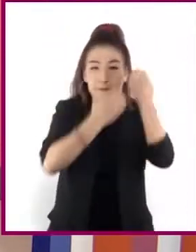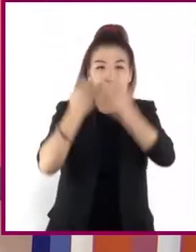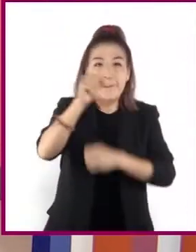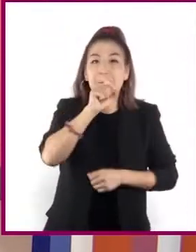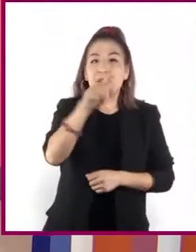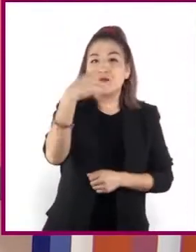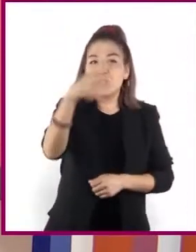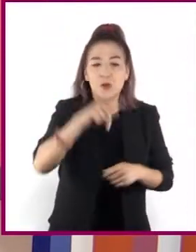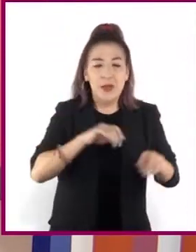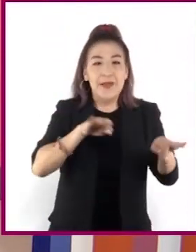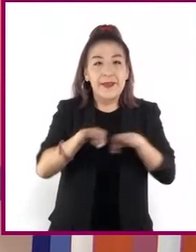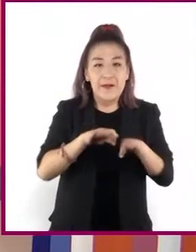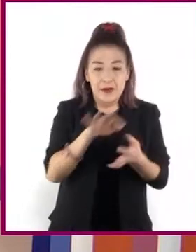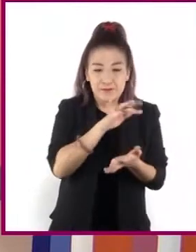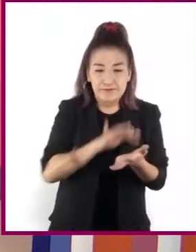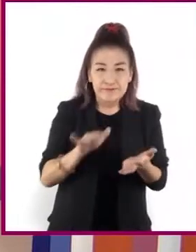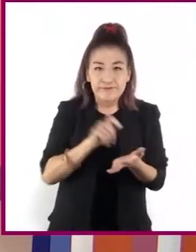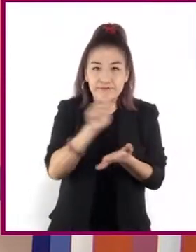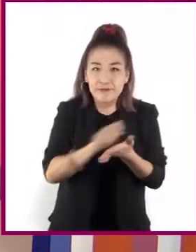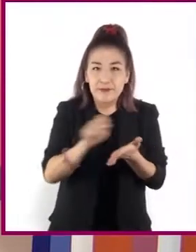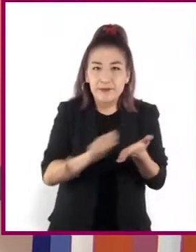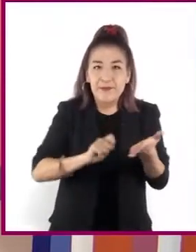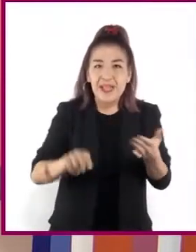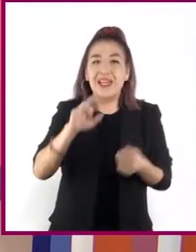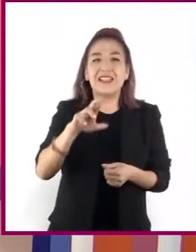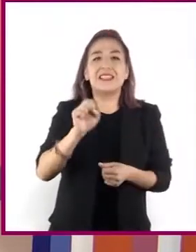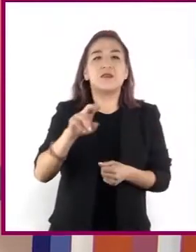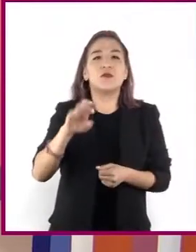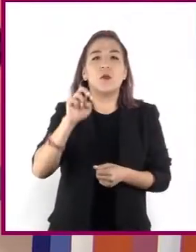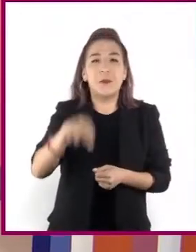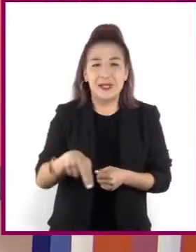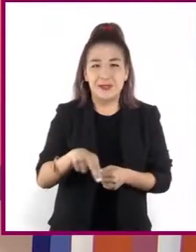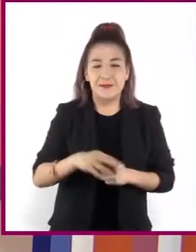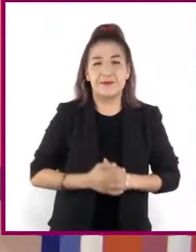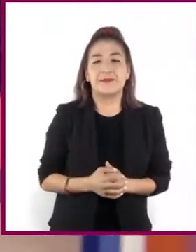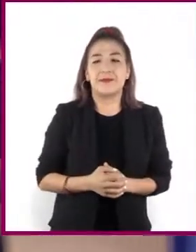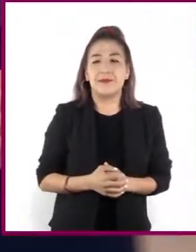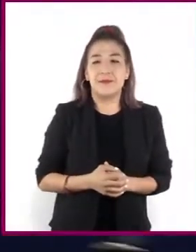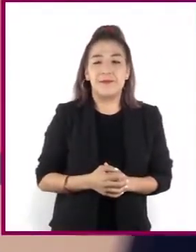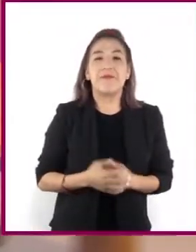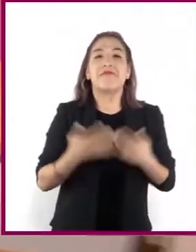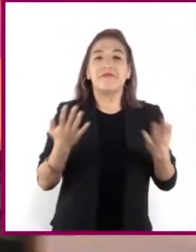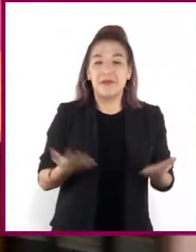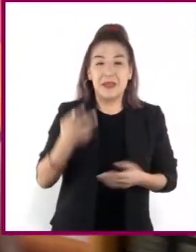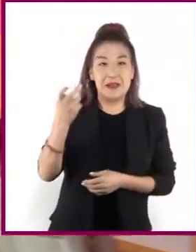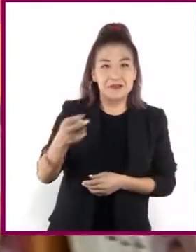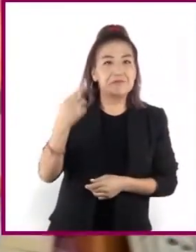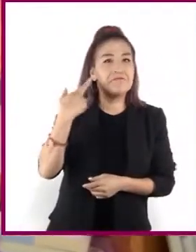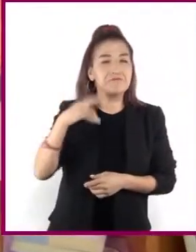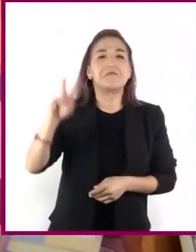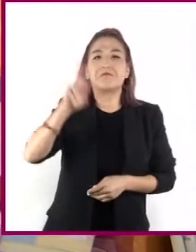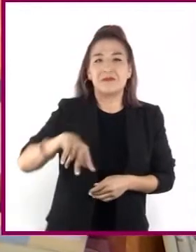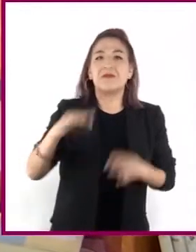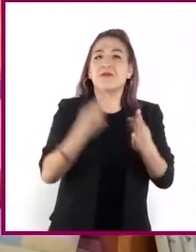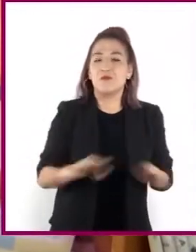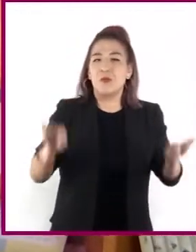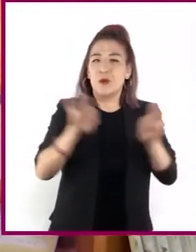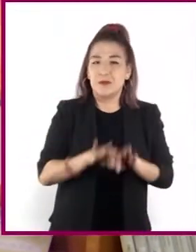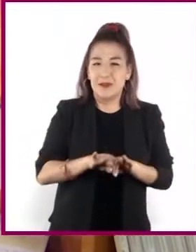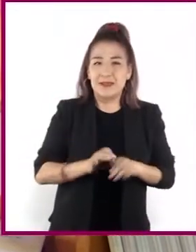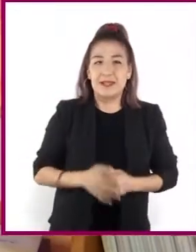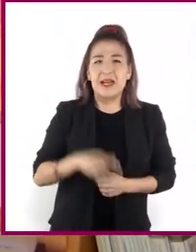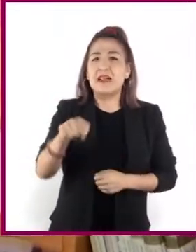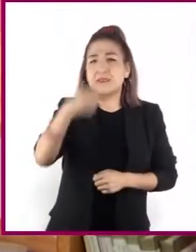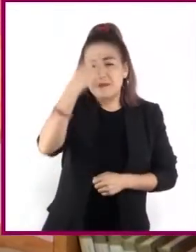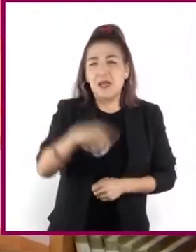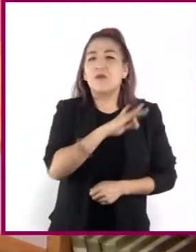sus propios trabajos escritos, como es este caso, el resumen. Eso suena muy importante, profesor, pues